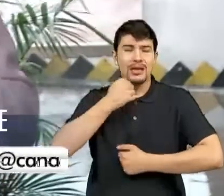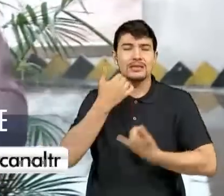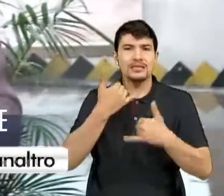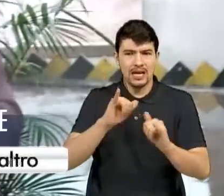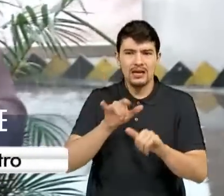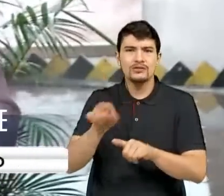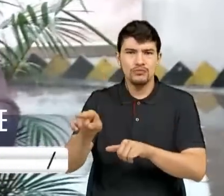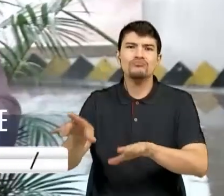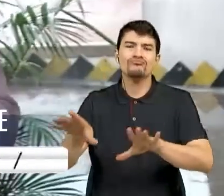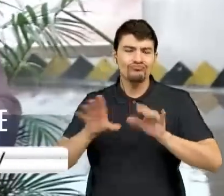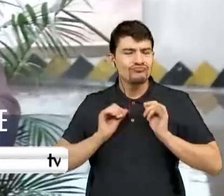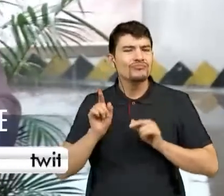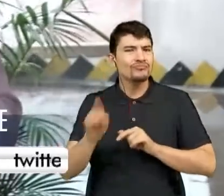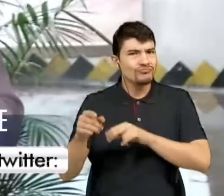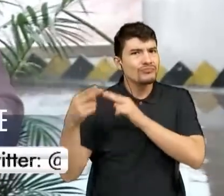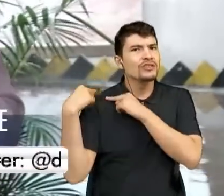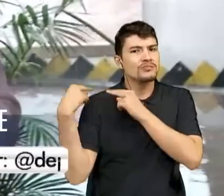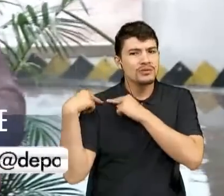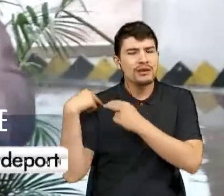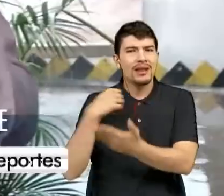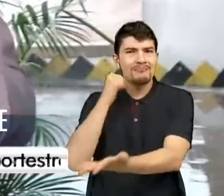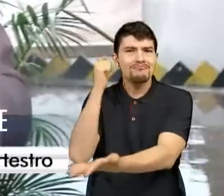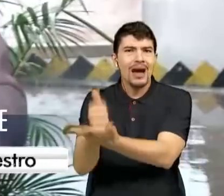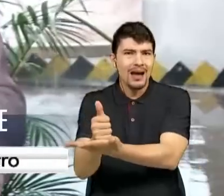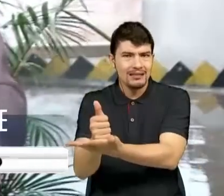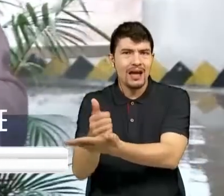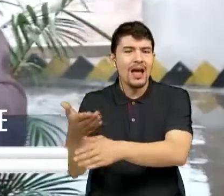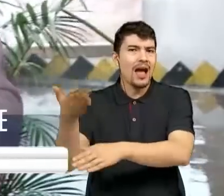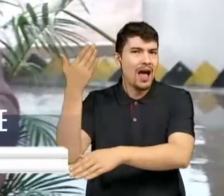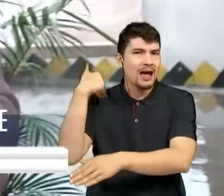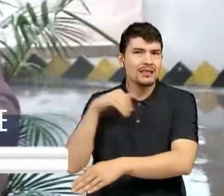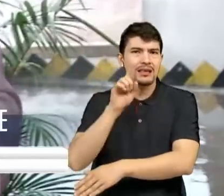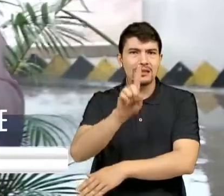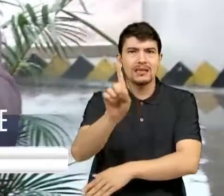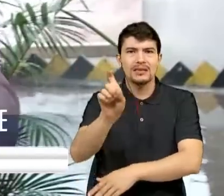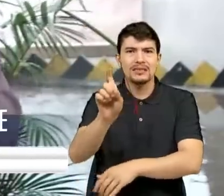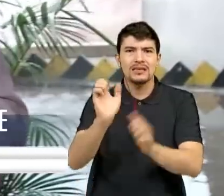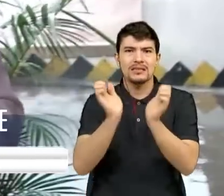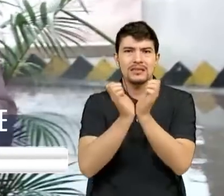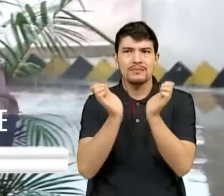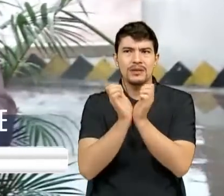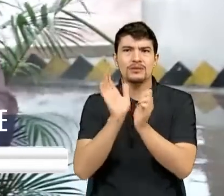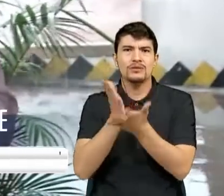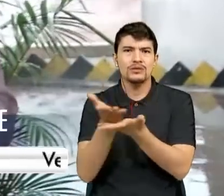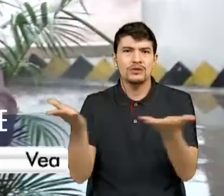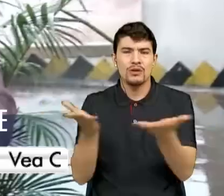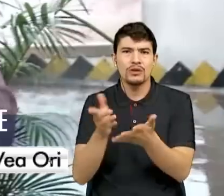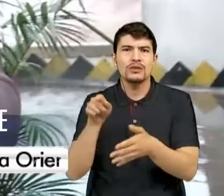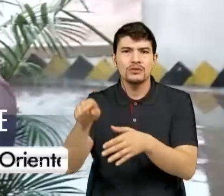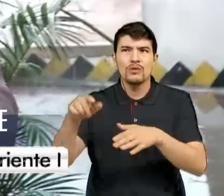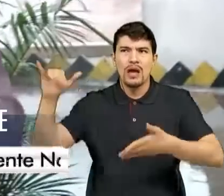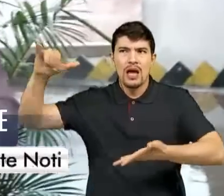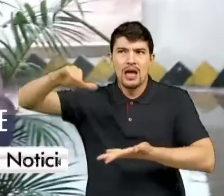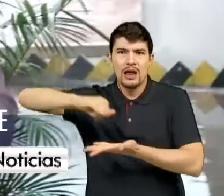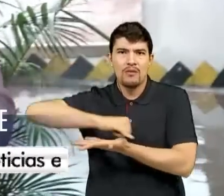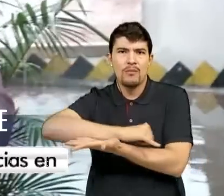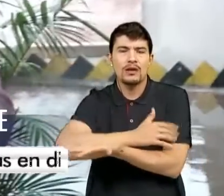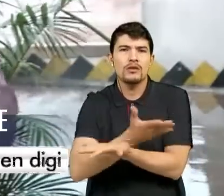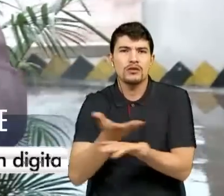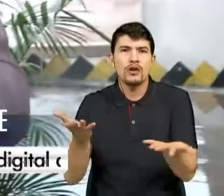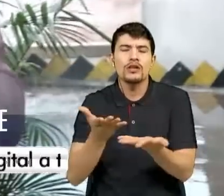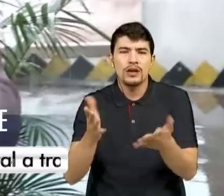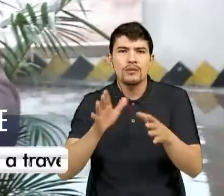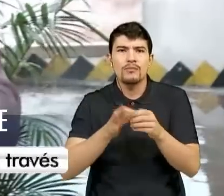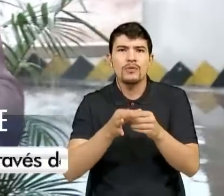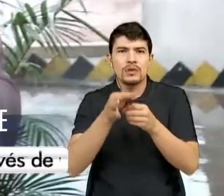aceptó ser el responsable de la muerte de esta mujer el pasado 16 de mayo en las instalaciones del aeropuerto del municipio del